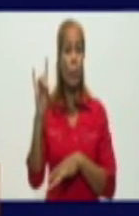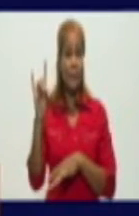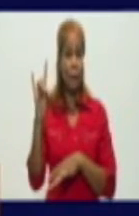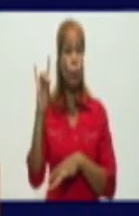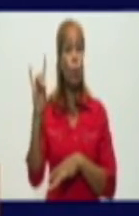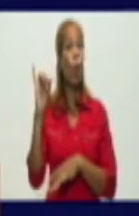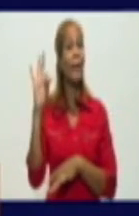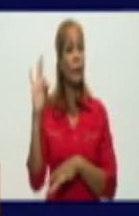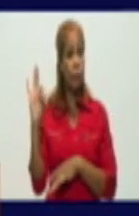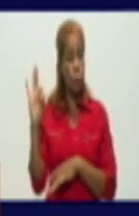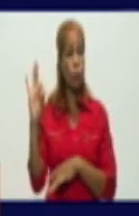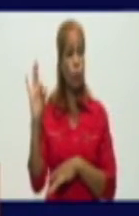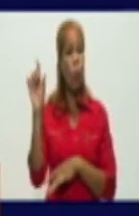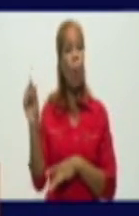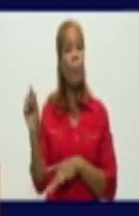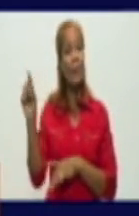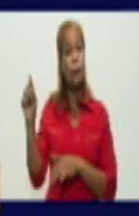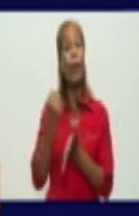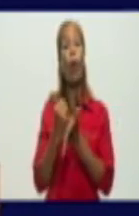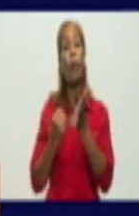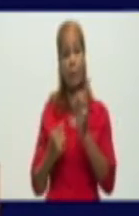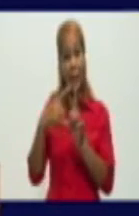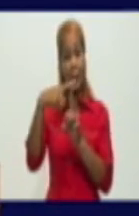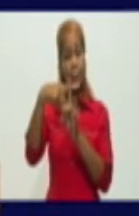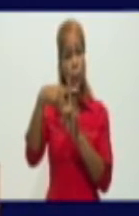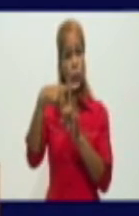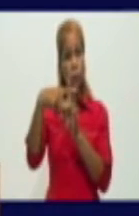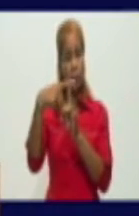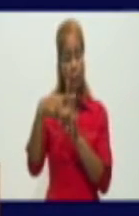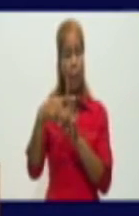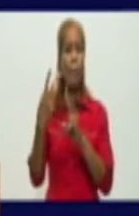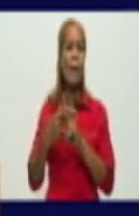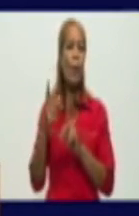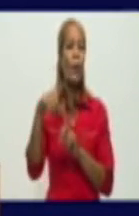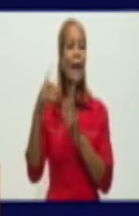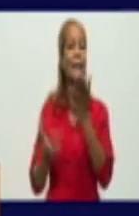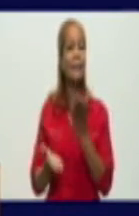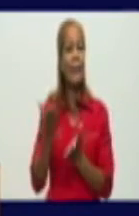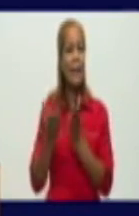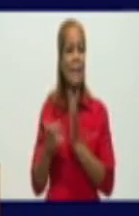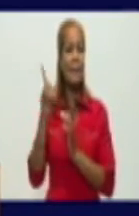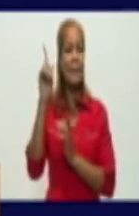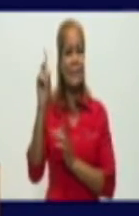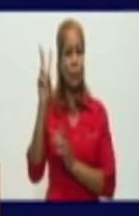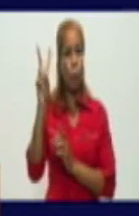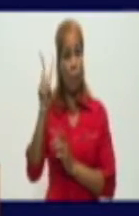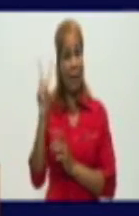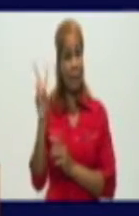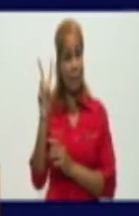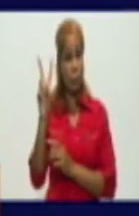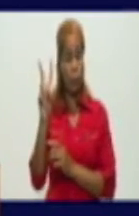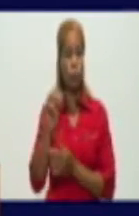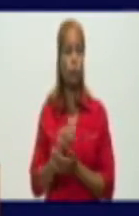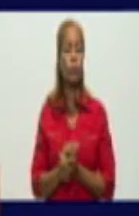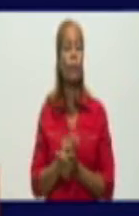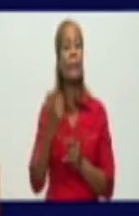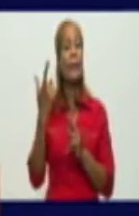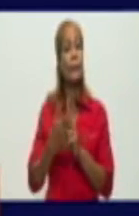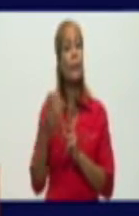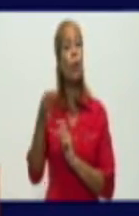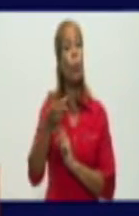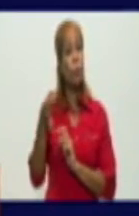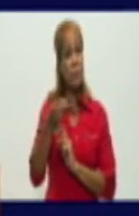998 casos de confirmados a la COVID, para una tasa de incidencia de 122. Y los municipios